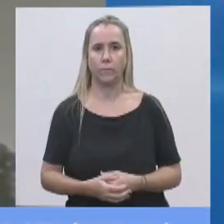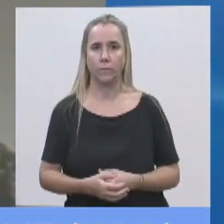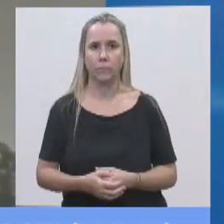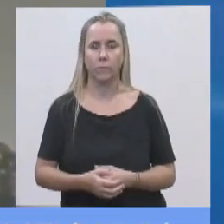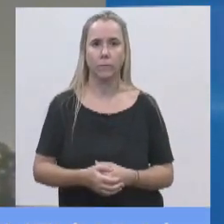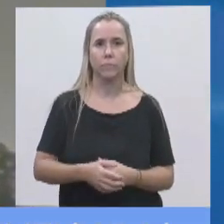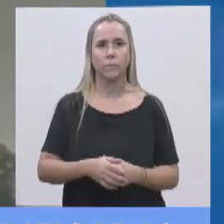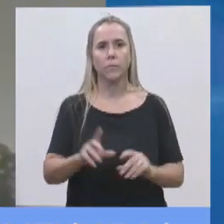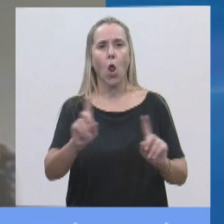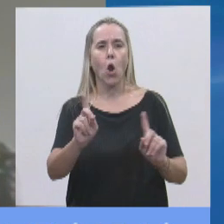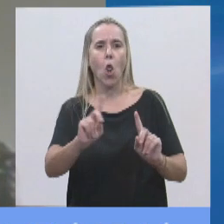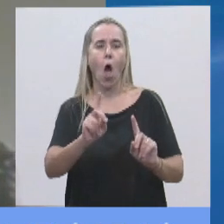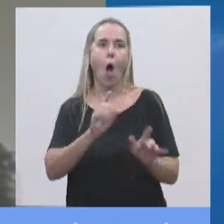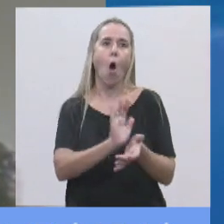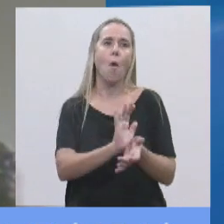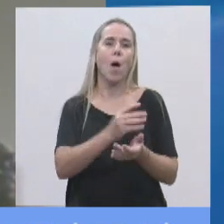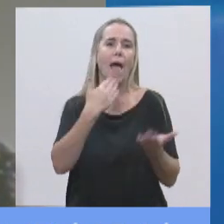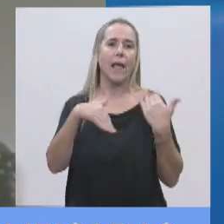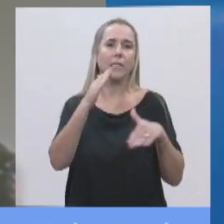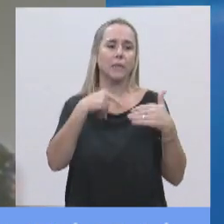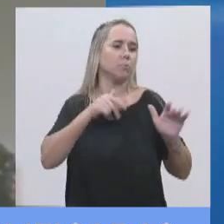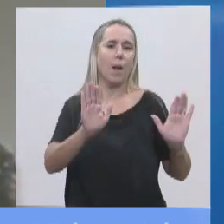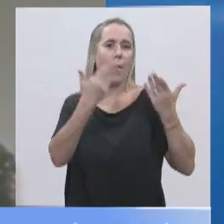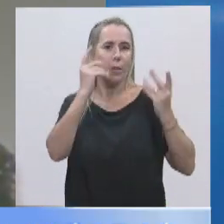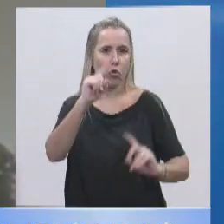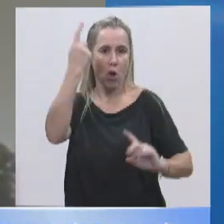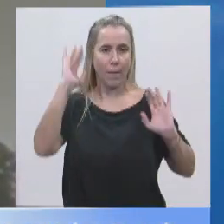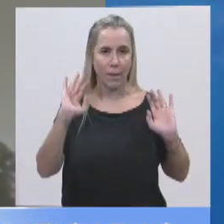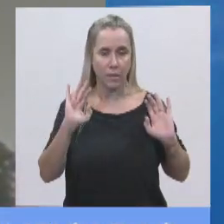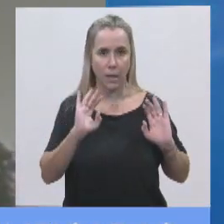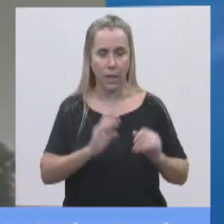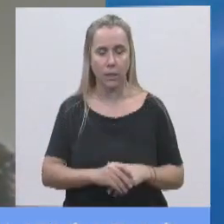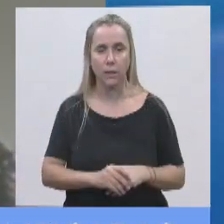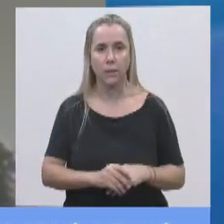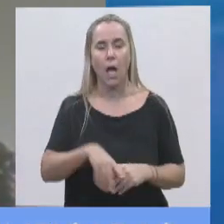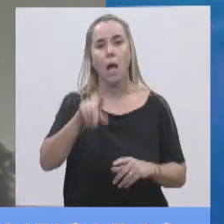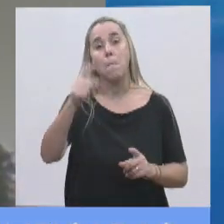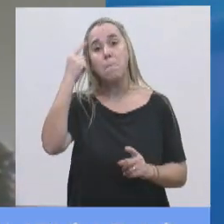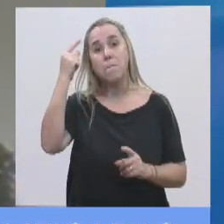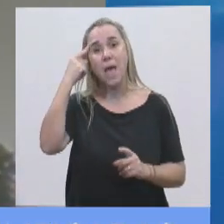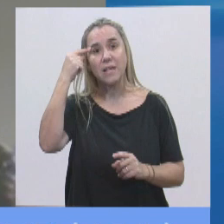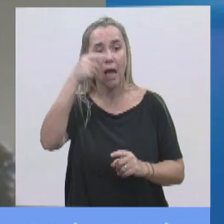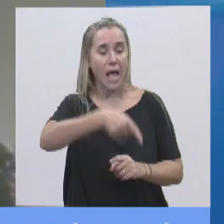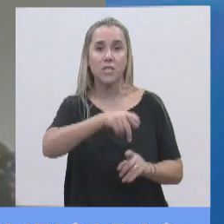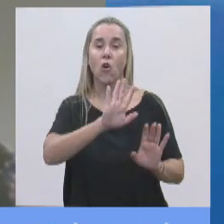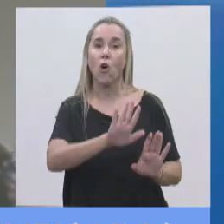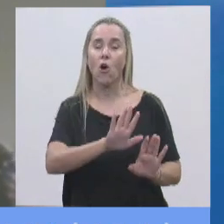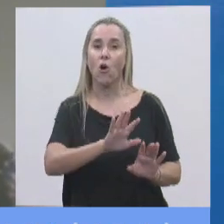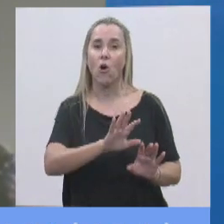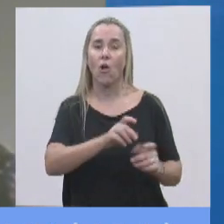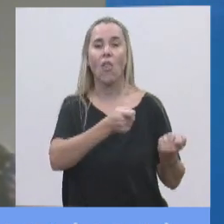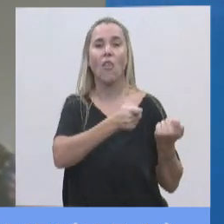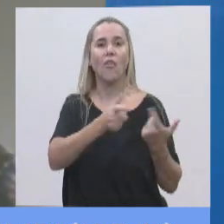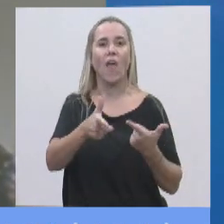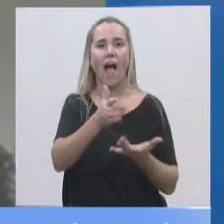No se tienen que escudar en levantarse del recinto y creer que con esto le